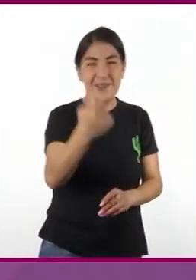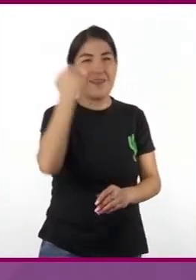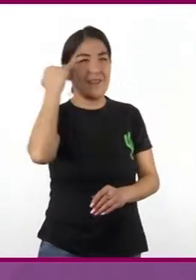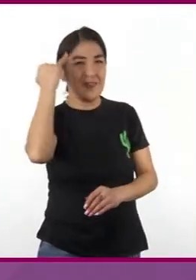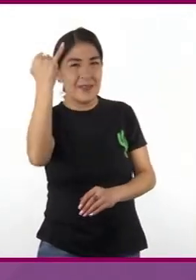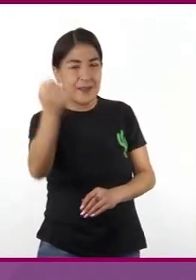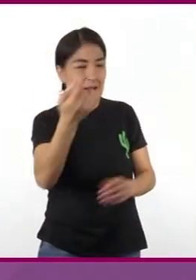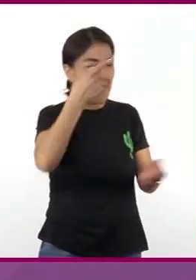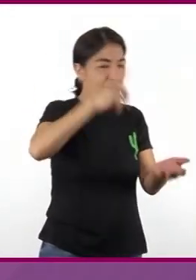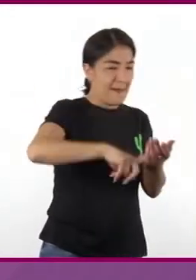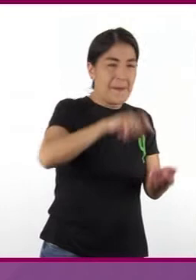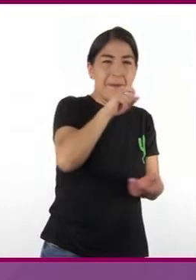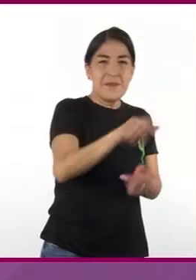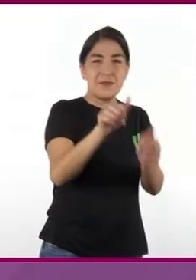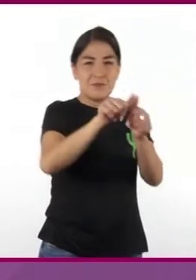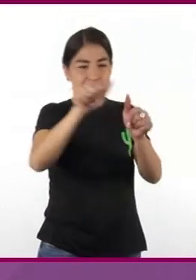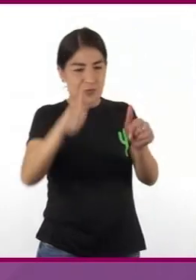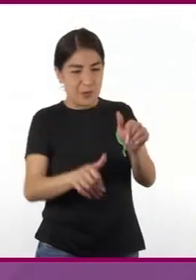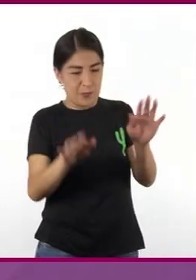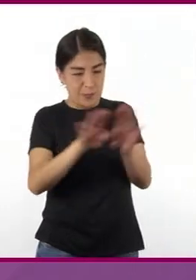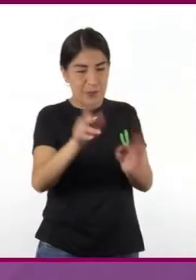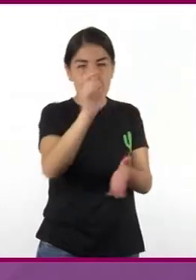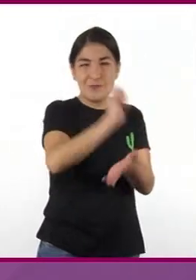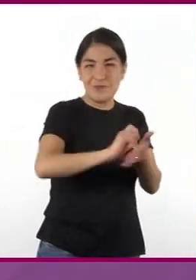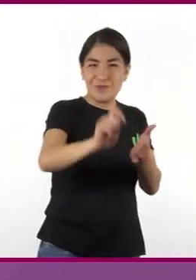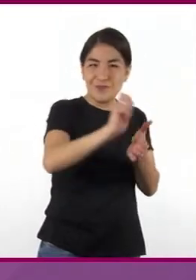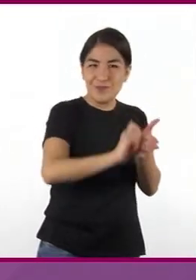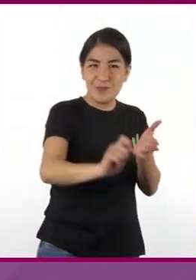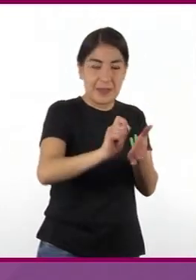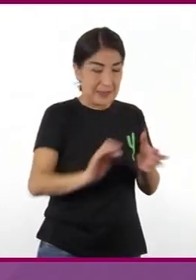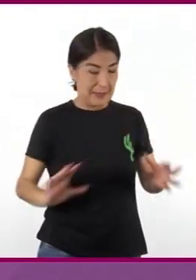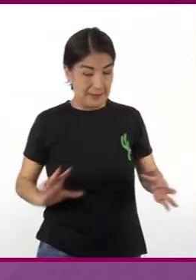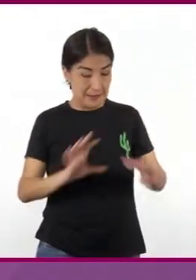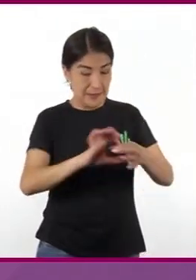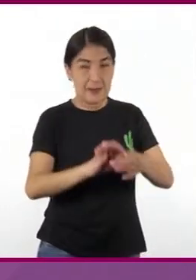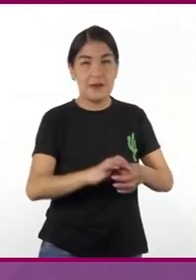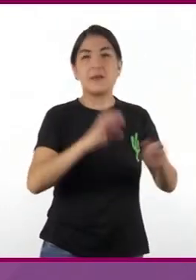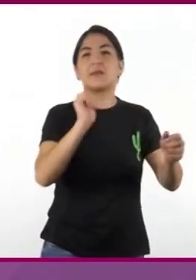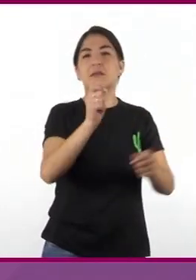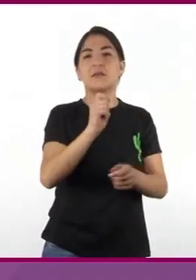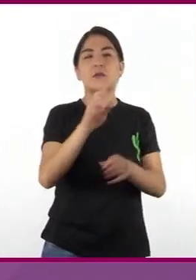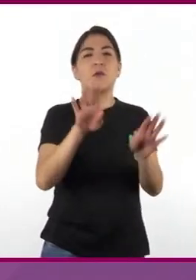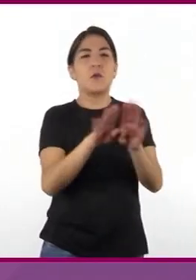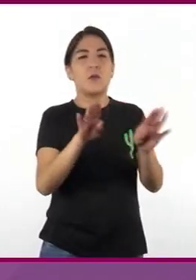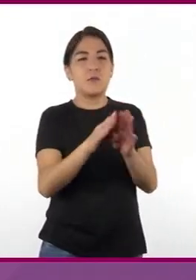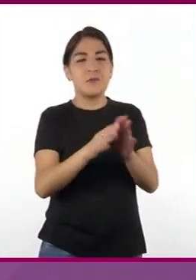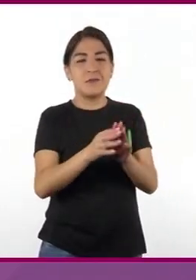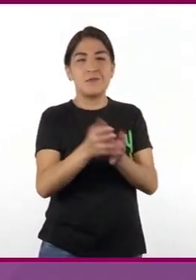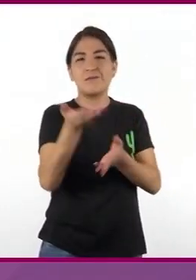mismo de la escritura, estableciendo una relación de complicidad con el lector.